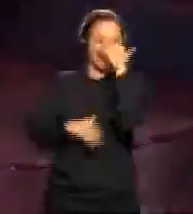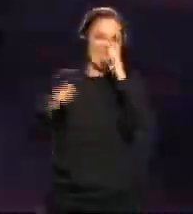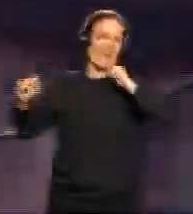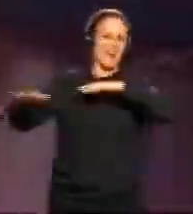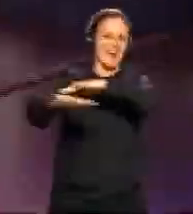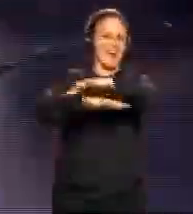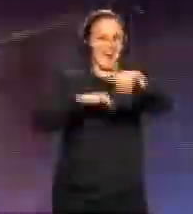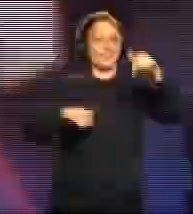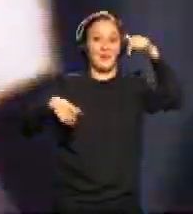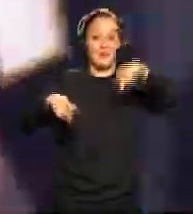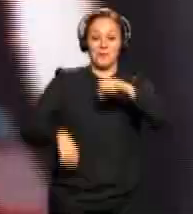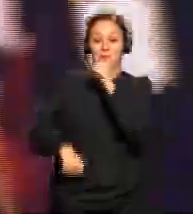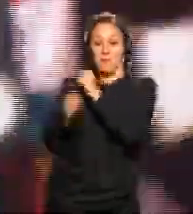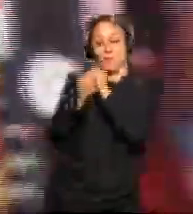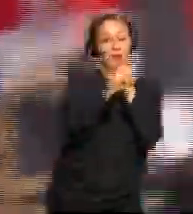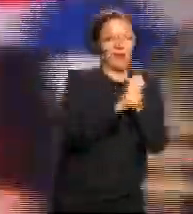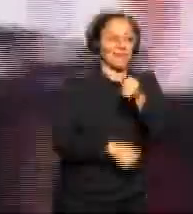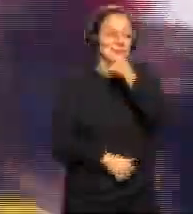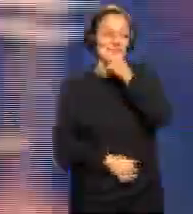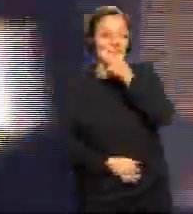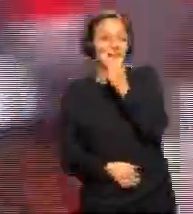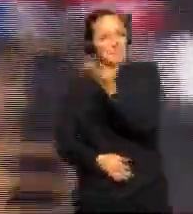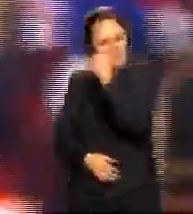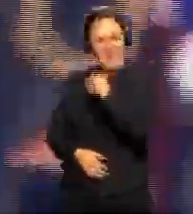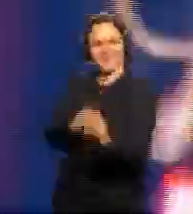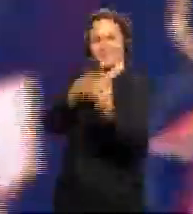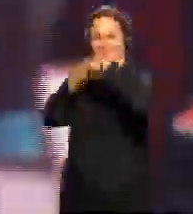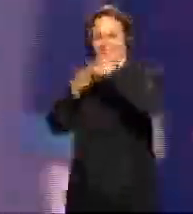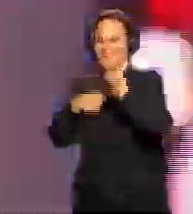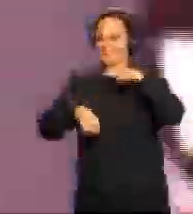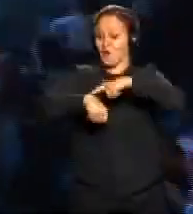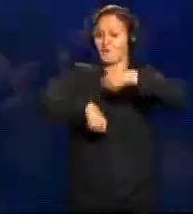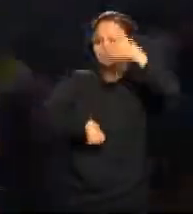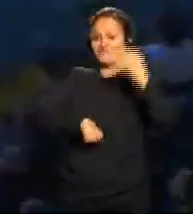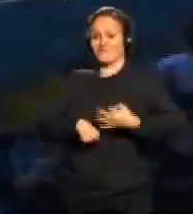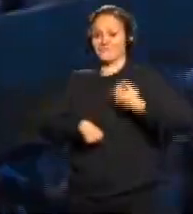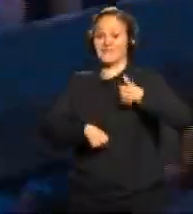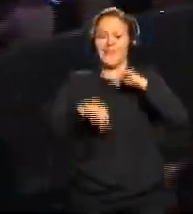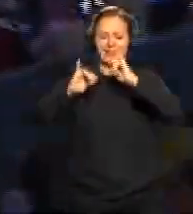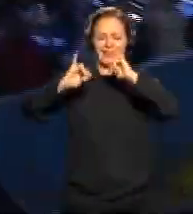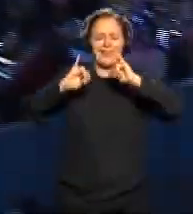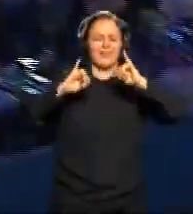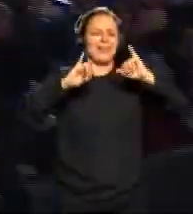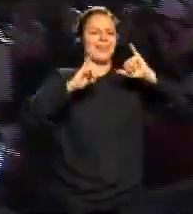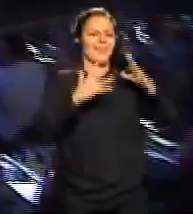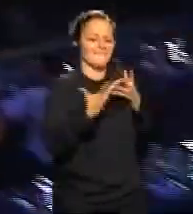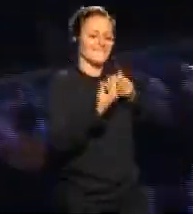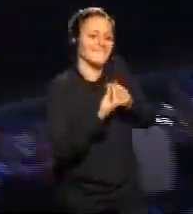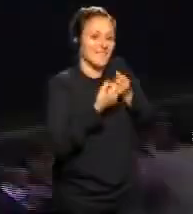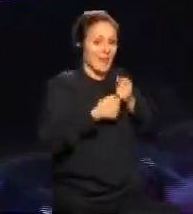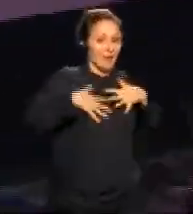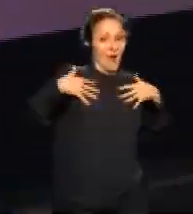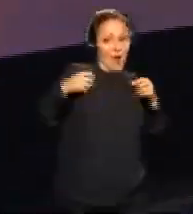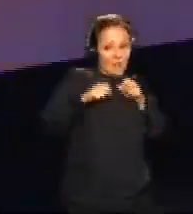carnaval. Aquí está la sonora, únete ya, es la hora que disfrutes como yo, transmitirte la